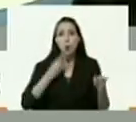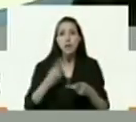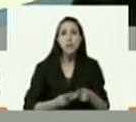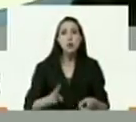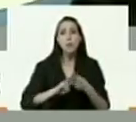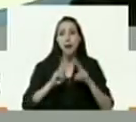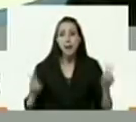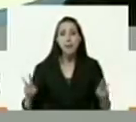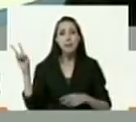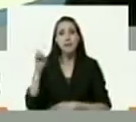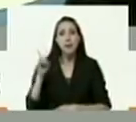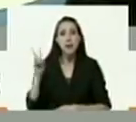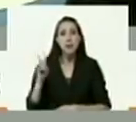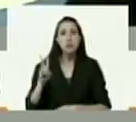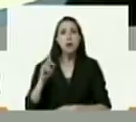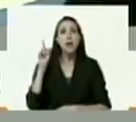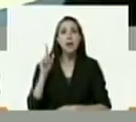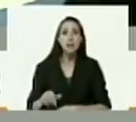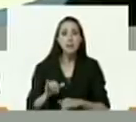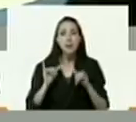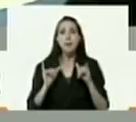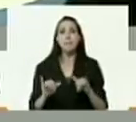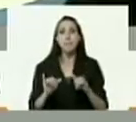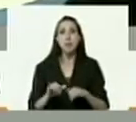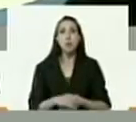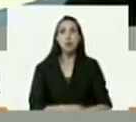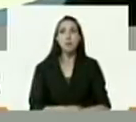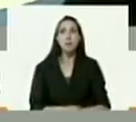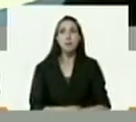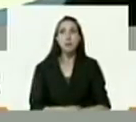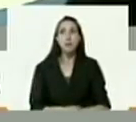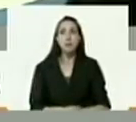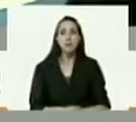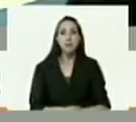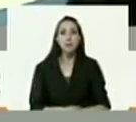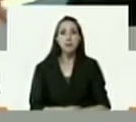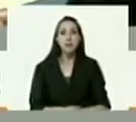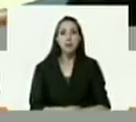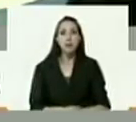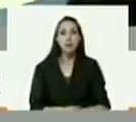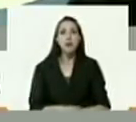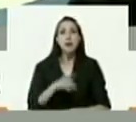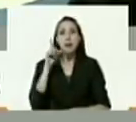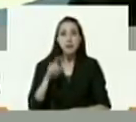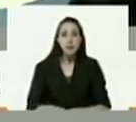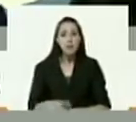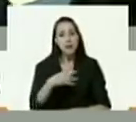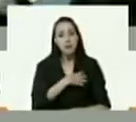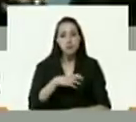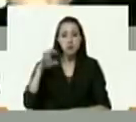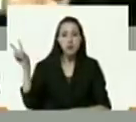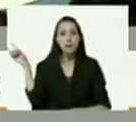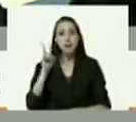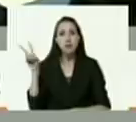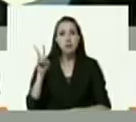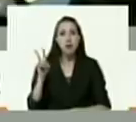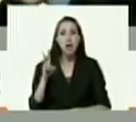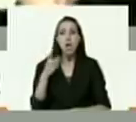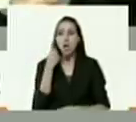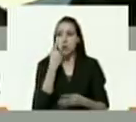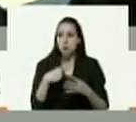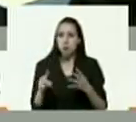de Venezuela, para la tranquilidad de Venezuela, para la democracia venezolana y para la soberanía venezolana, sin terceros,